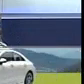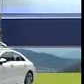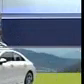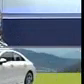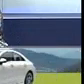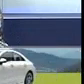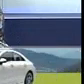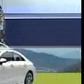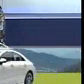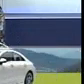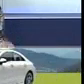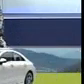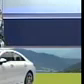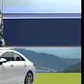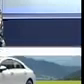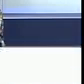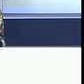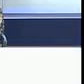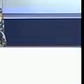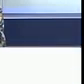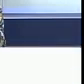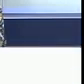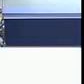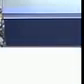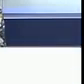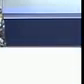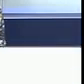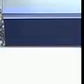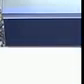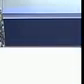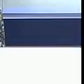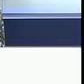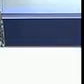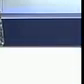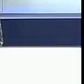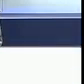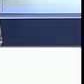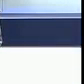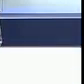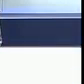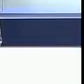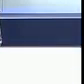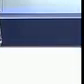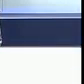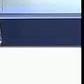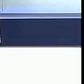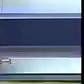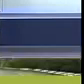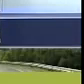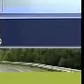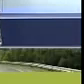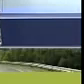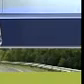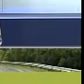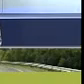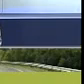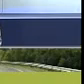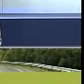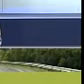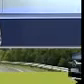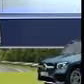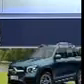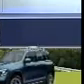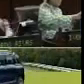atender a comerciantes del mercado San Miguelito. Además, incluye apoyo a personas afectadas por la pandemia de COVID-19. Veamos los detalles.